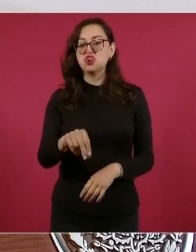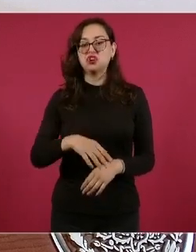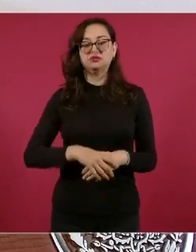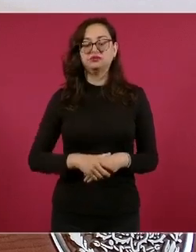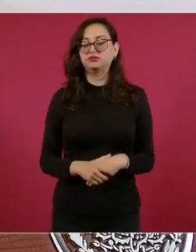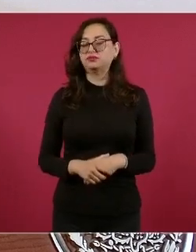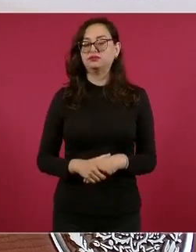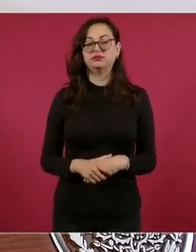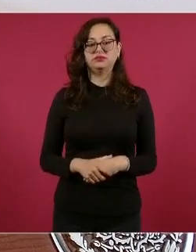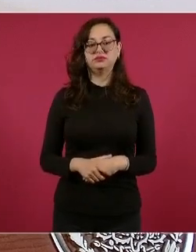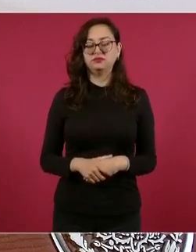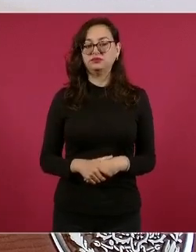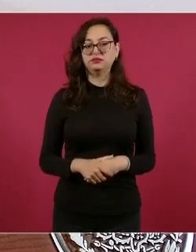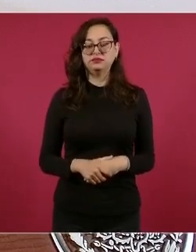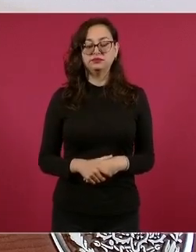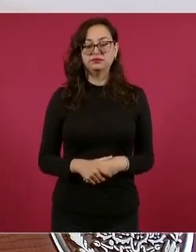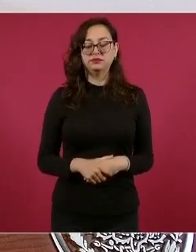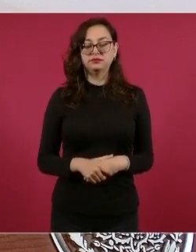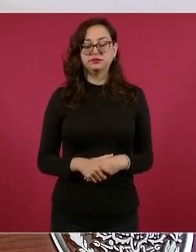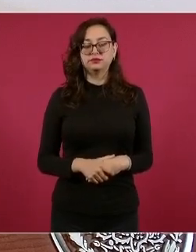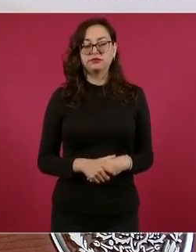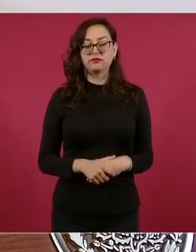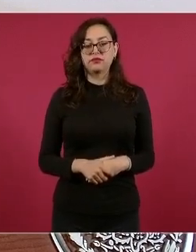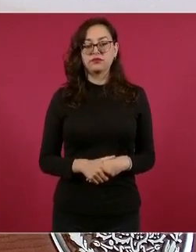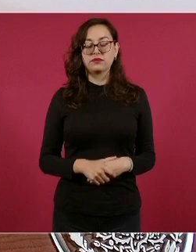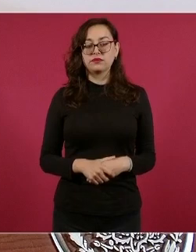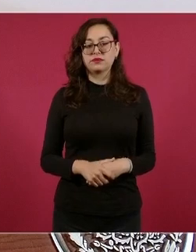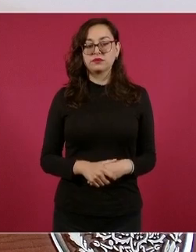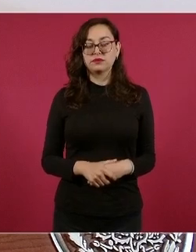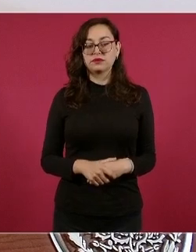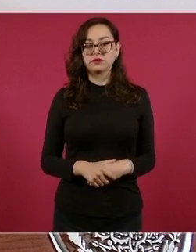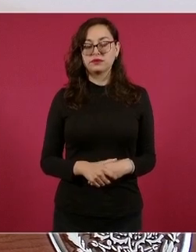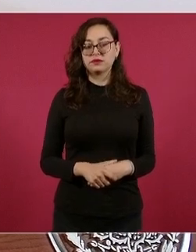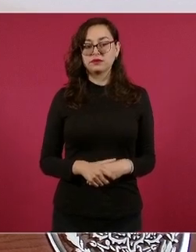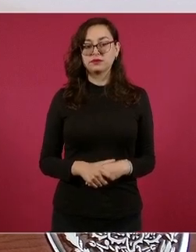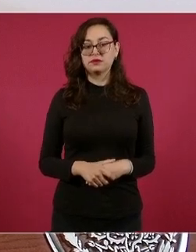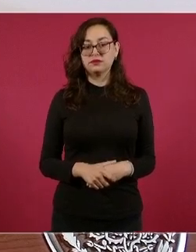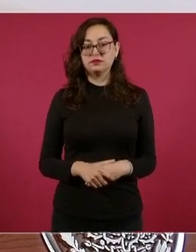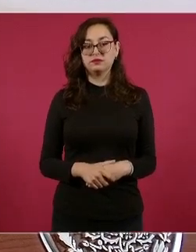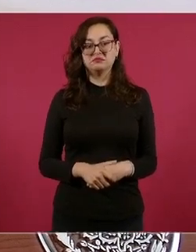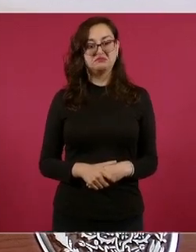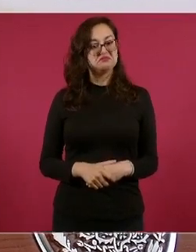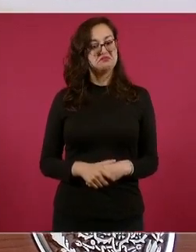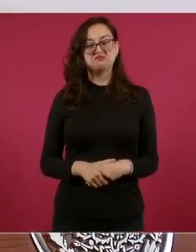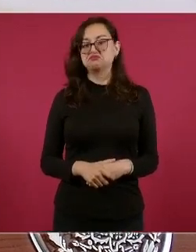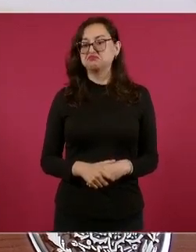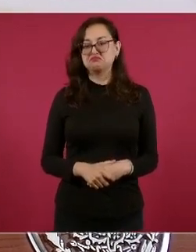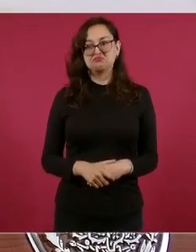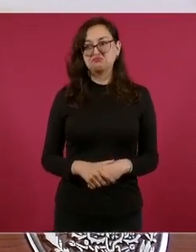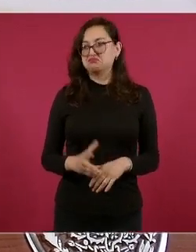en contra de la consulta. Y palo,